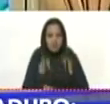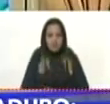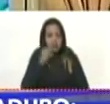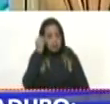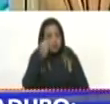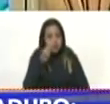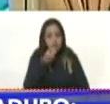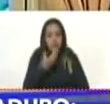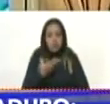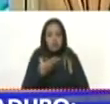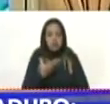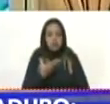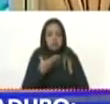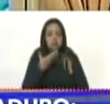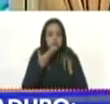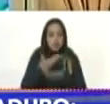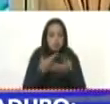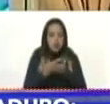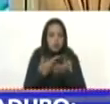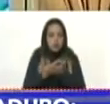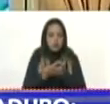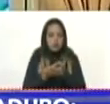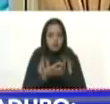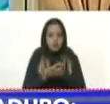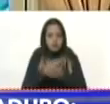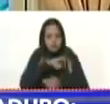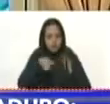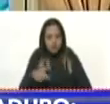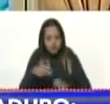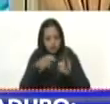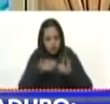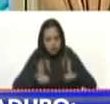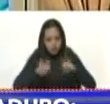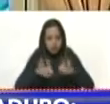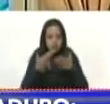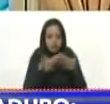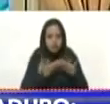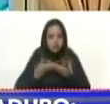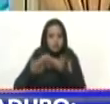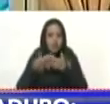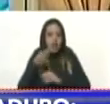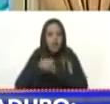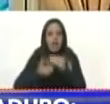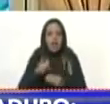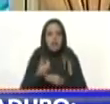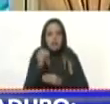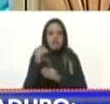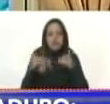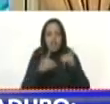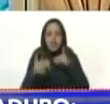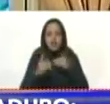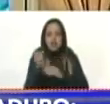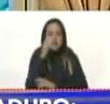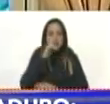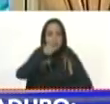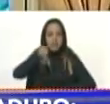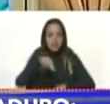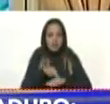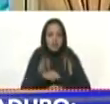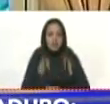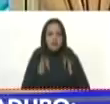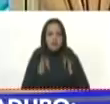gesto, y así lo estamos estudiando, que haya un diálogo en la Asamblea Nacional